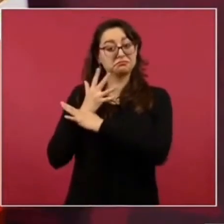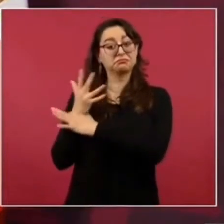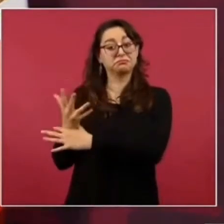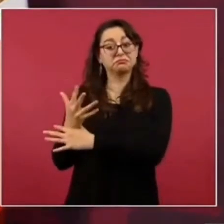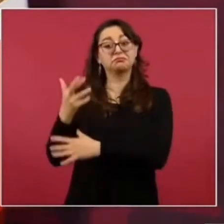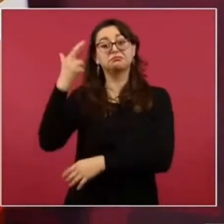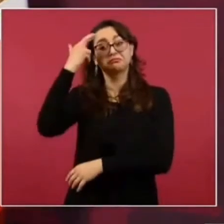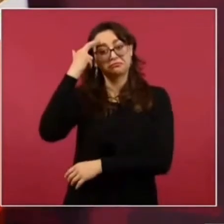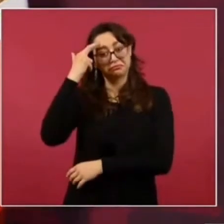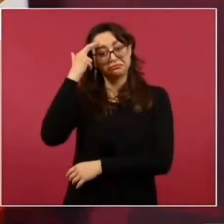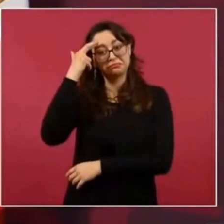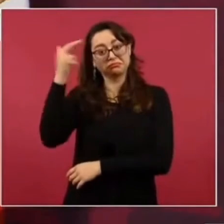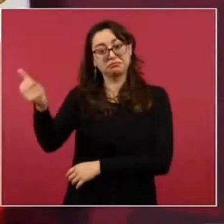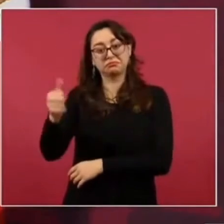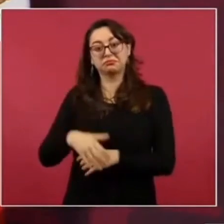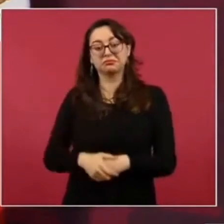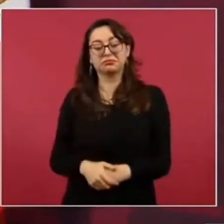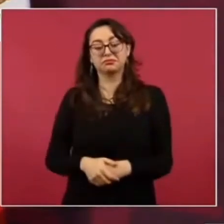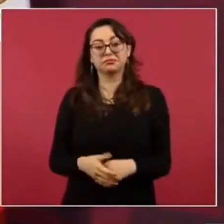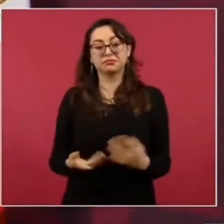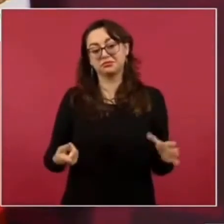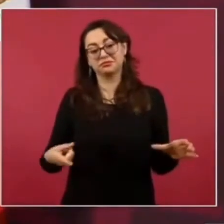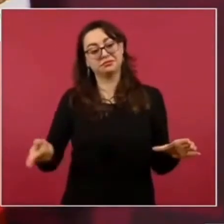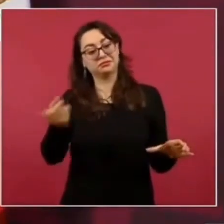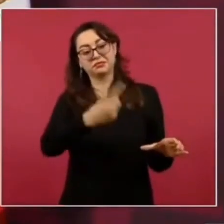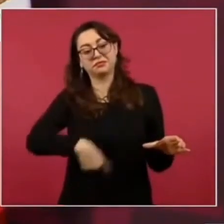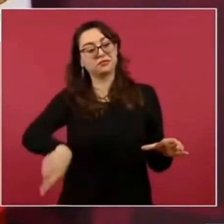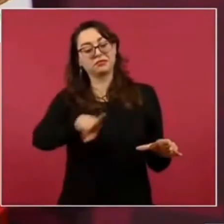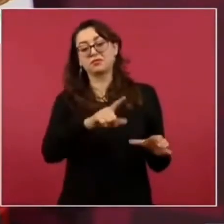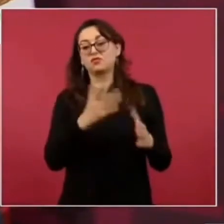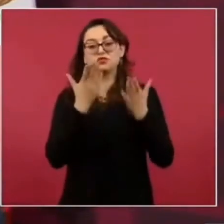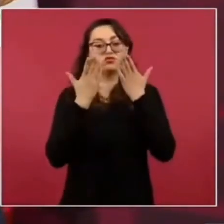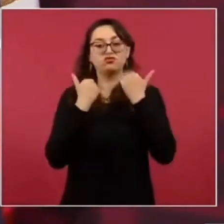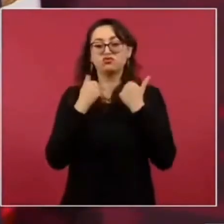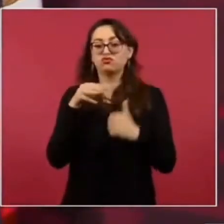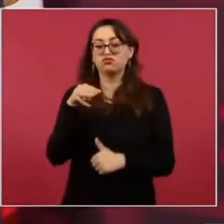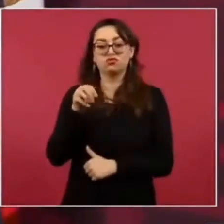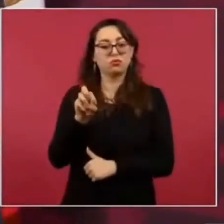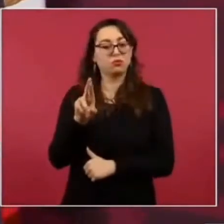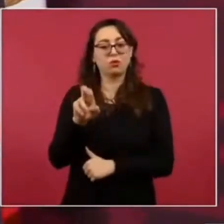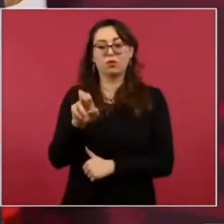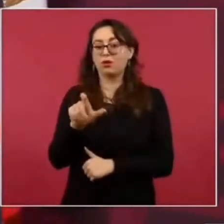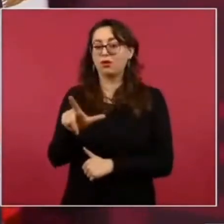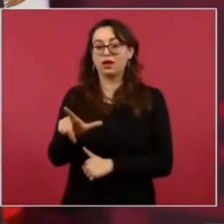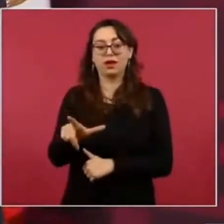al afirmar que el triunfo de la reacción era moralmente imposible.